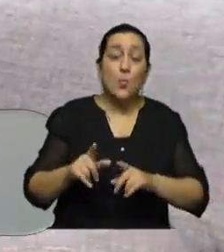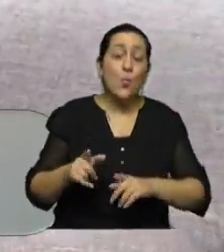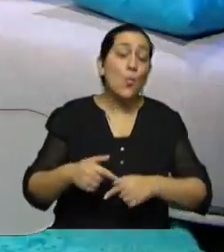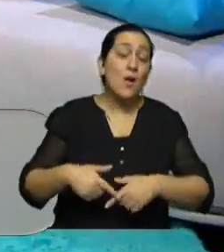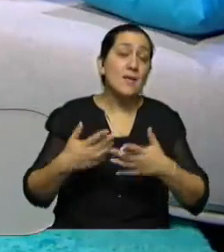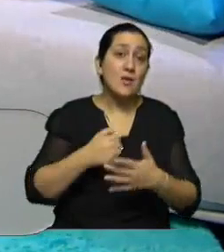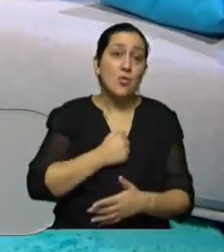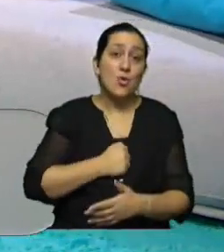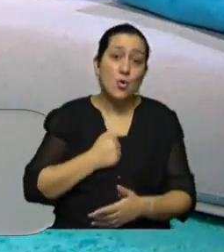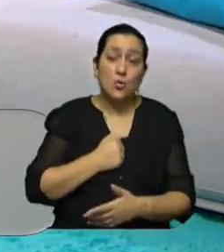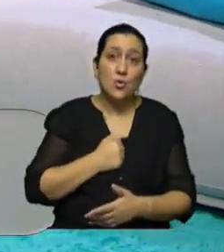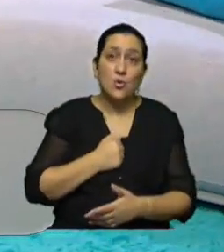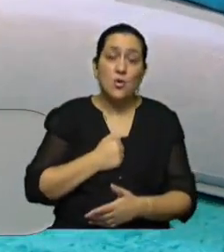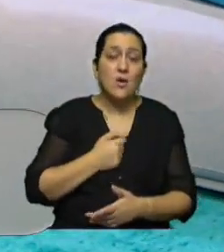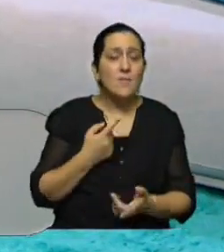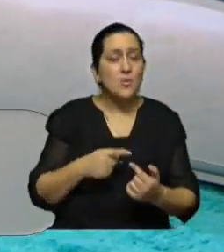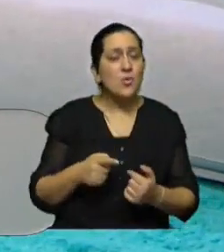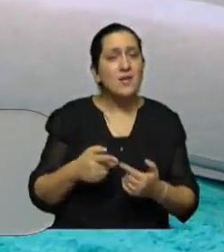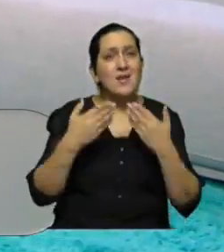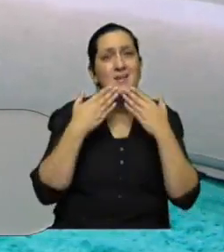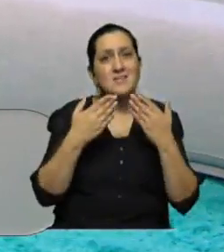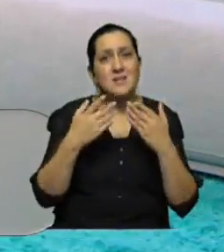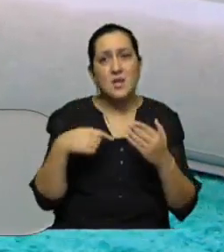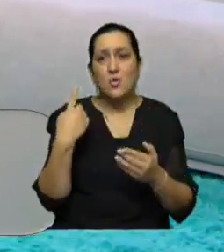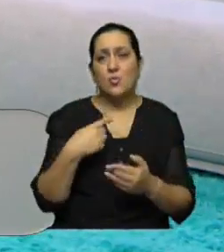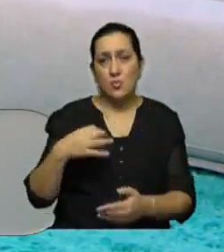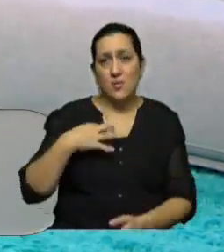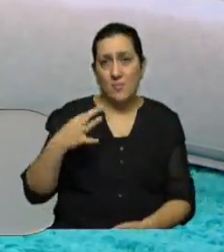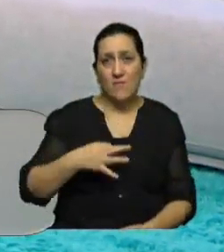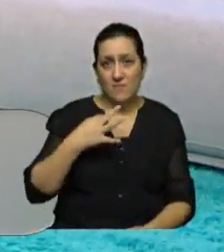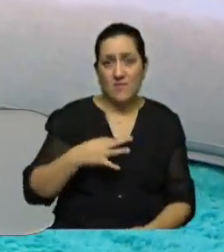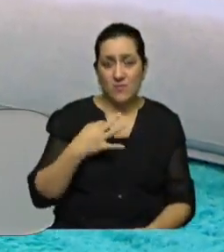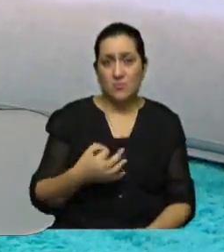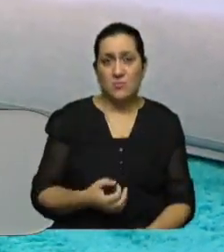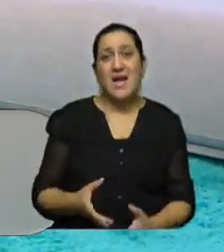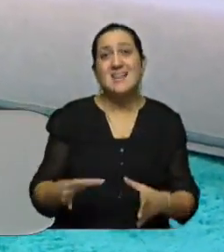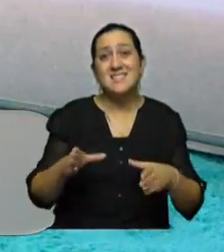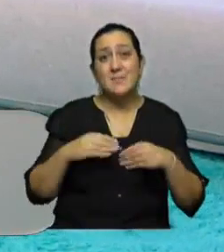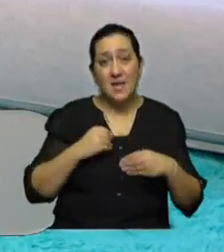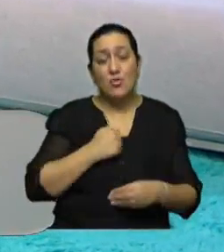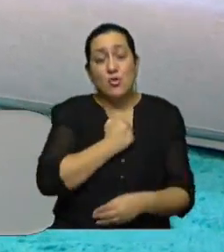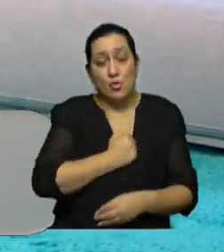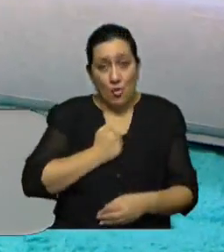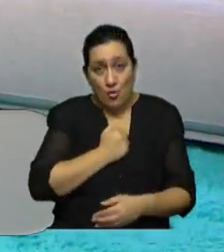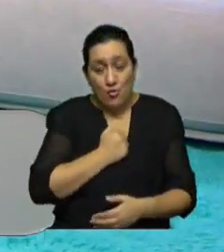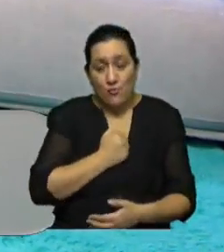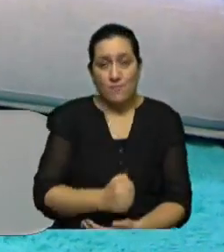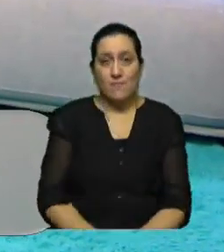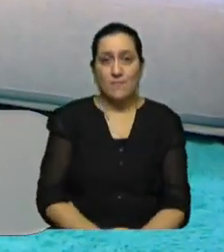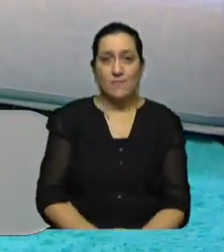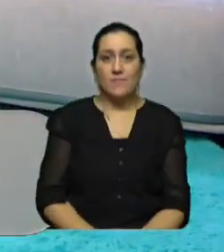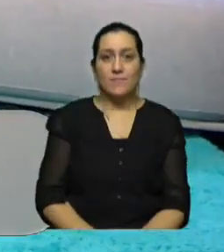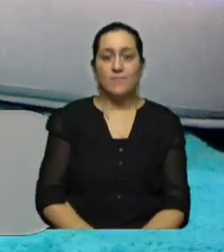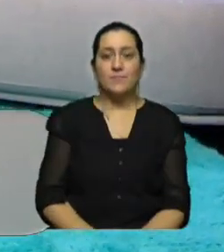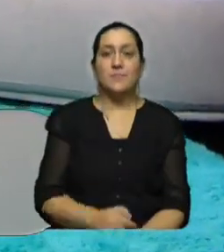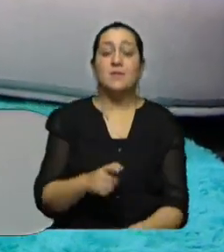juntas, estamos vivos, estamos vivas, qué bueno, qué bien, bueno. Con todo lo que nos pasa, ¿no? Aceptando todo lo que nos suceda. Y te dirigió